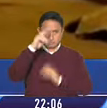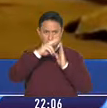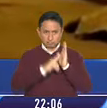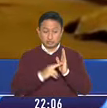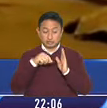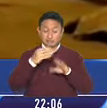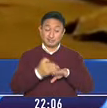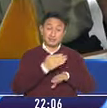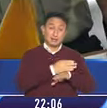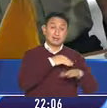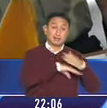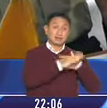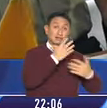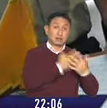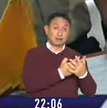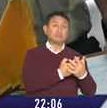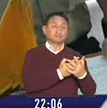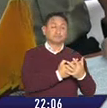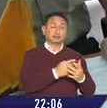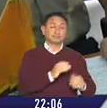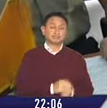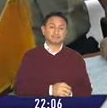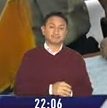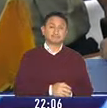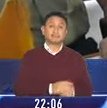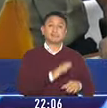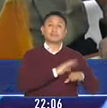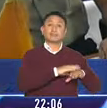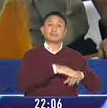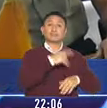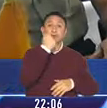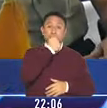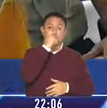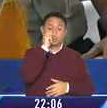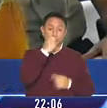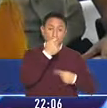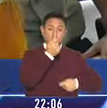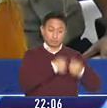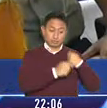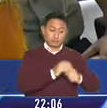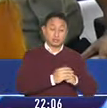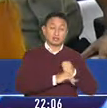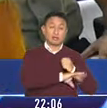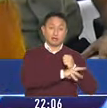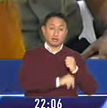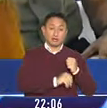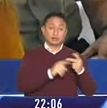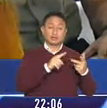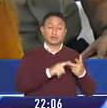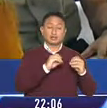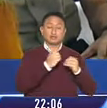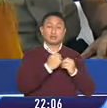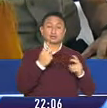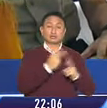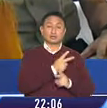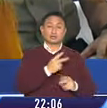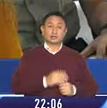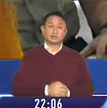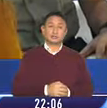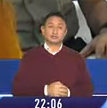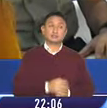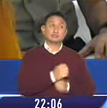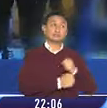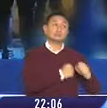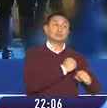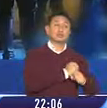con antecedentes. Tenía antecedentes penales por el tema de tráfico ilícito de drogas, robo y asociación ilícita desde el